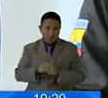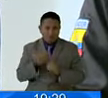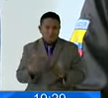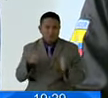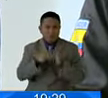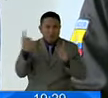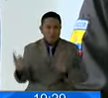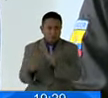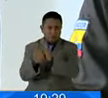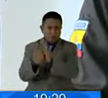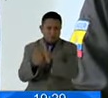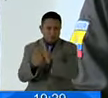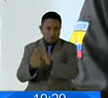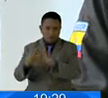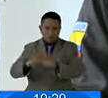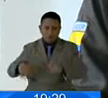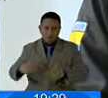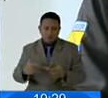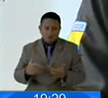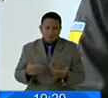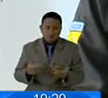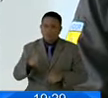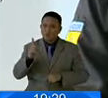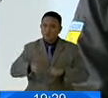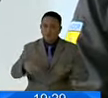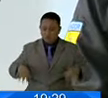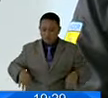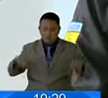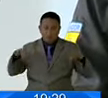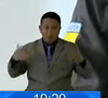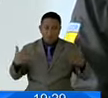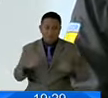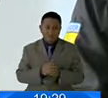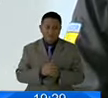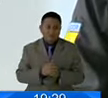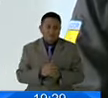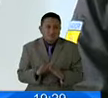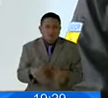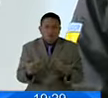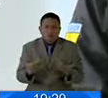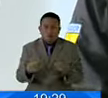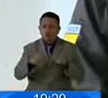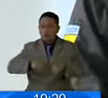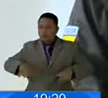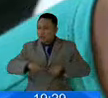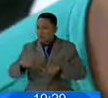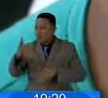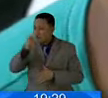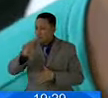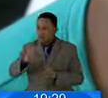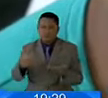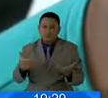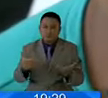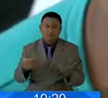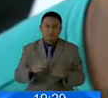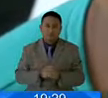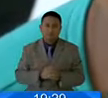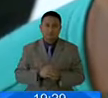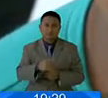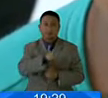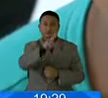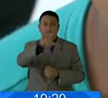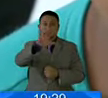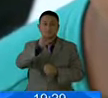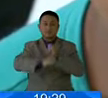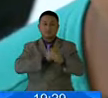a su madre, pero no tenía los medios ni cómo iniciar esta búsqueda. Marcelo, de 35 años de